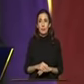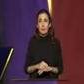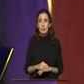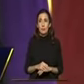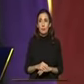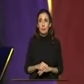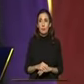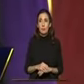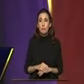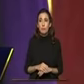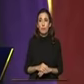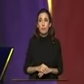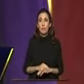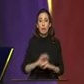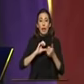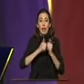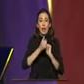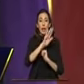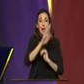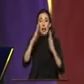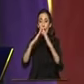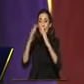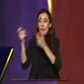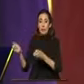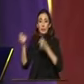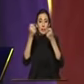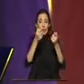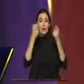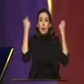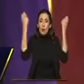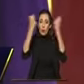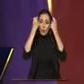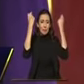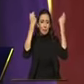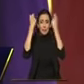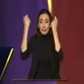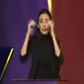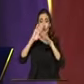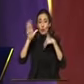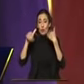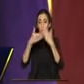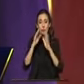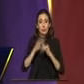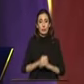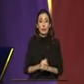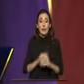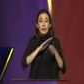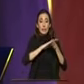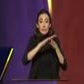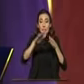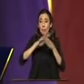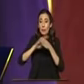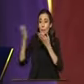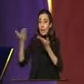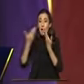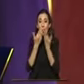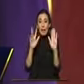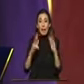Todos lo saben. Cada entrega se convierte en una fiesta. Todos invitan al Huasipichay.